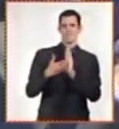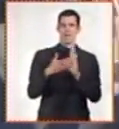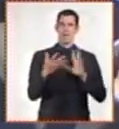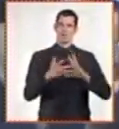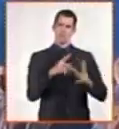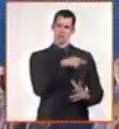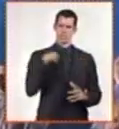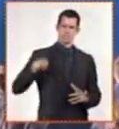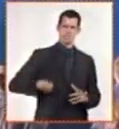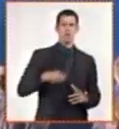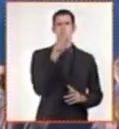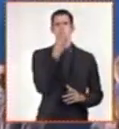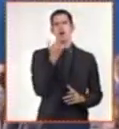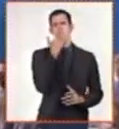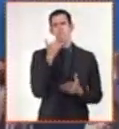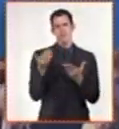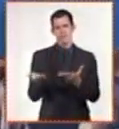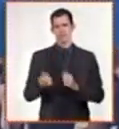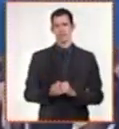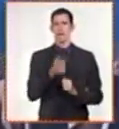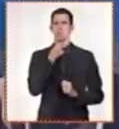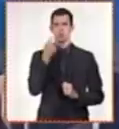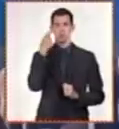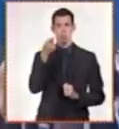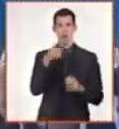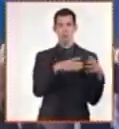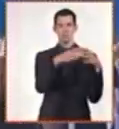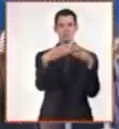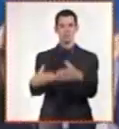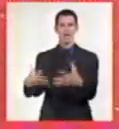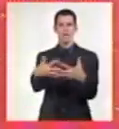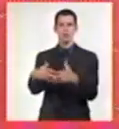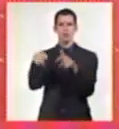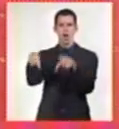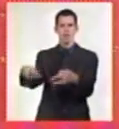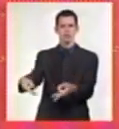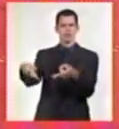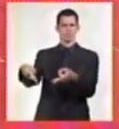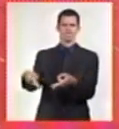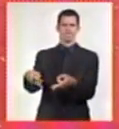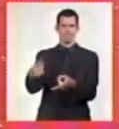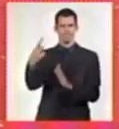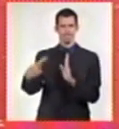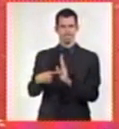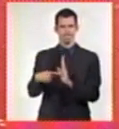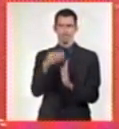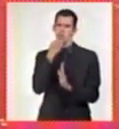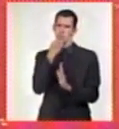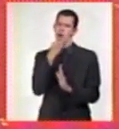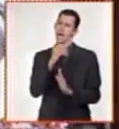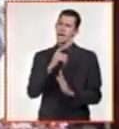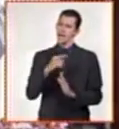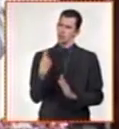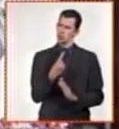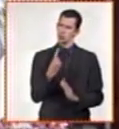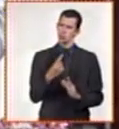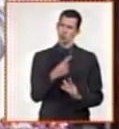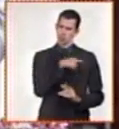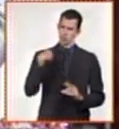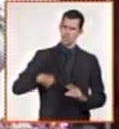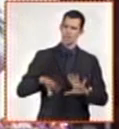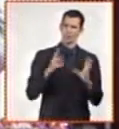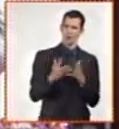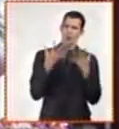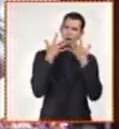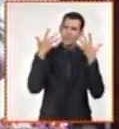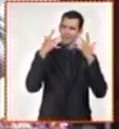nacional, envía una grave señal errónea a las fuerzas secesionistas por la independencia de Taiwán, constituye una peligrosa